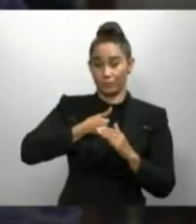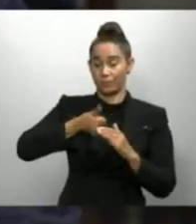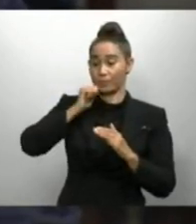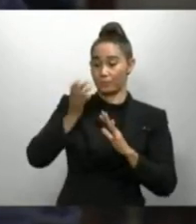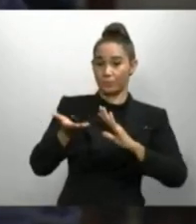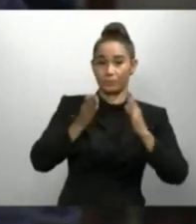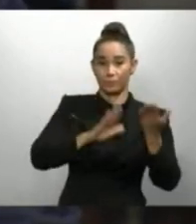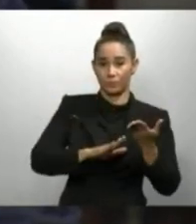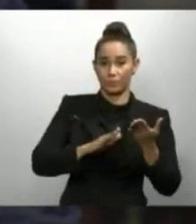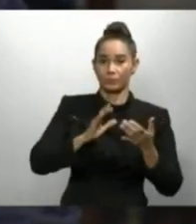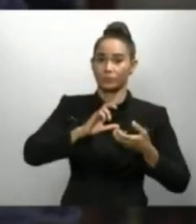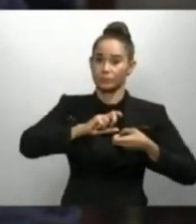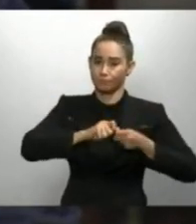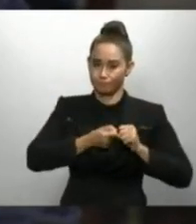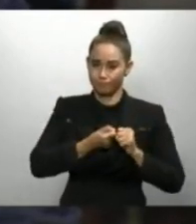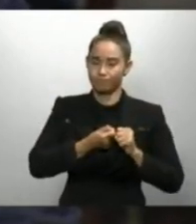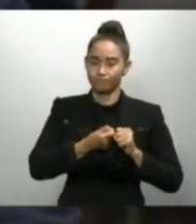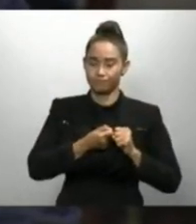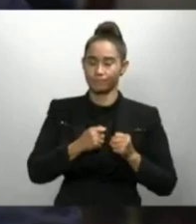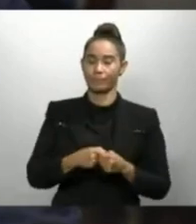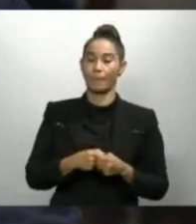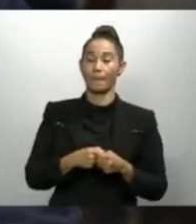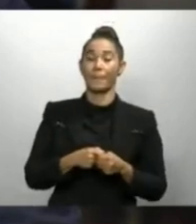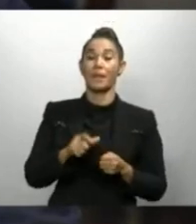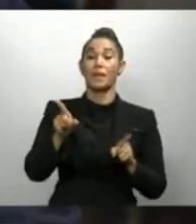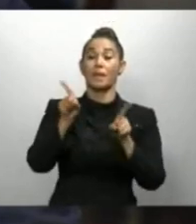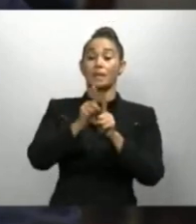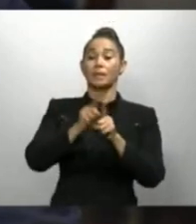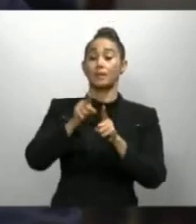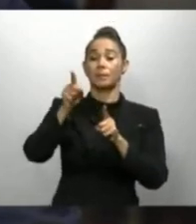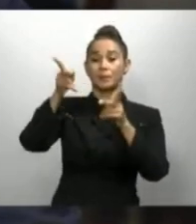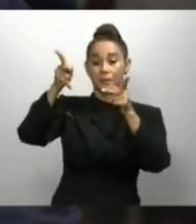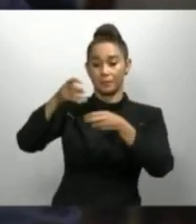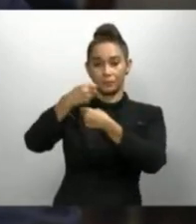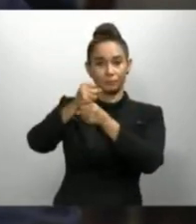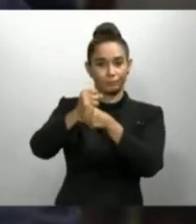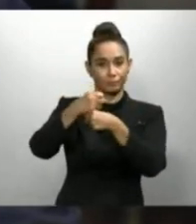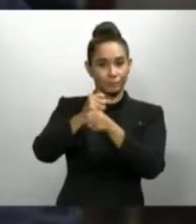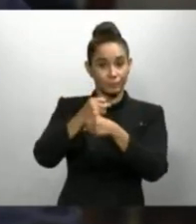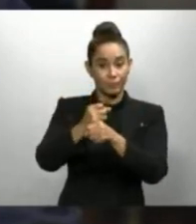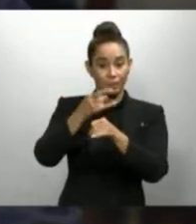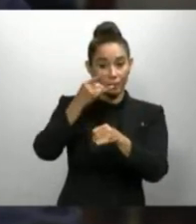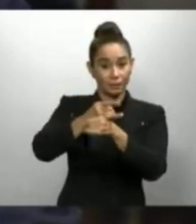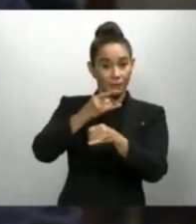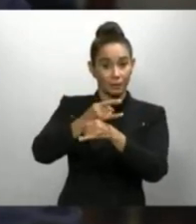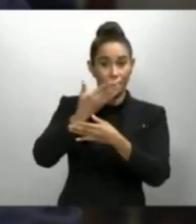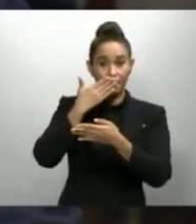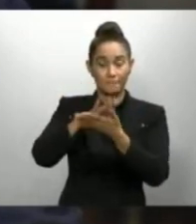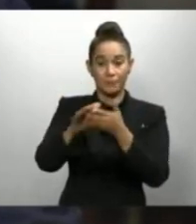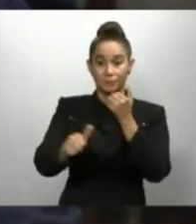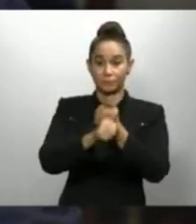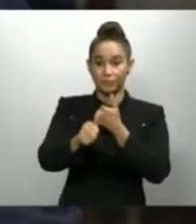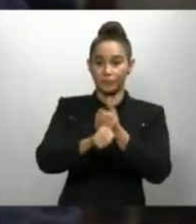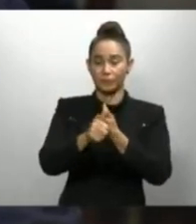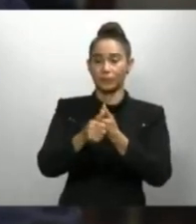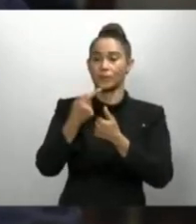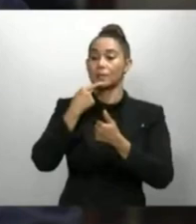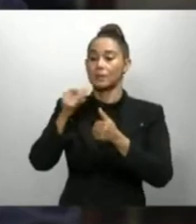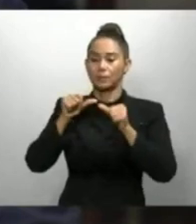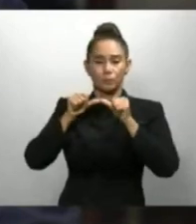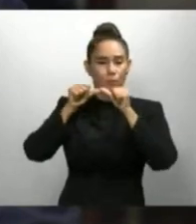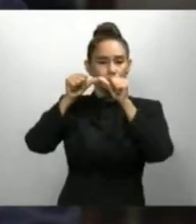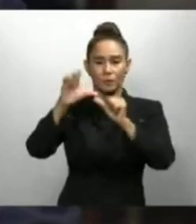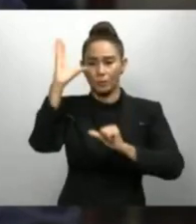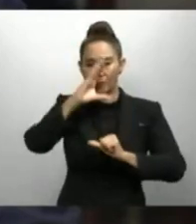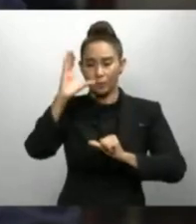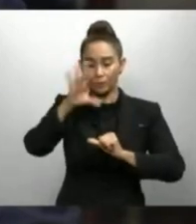toca de cerca. A quienes elaboran y comercializan alcohol adulterado, le decimos que continuaremos desmantelando